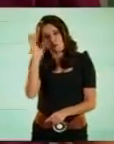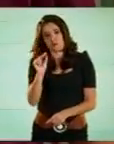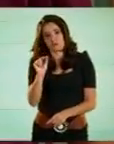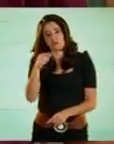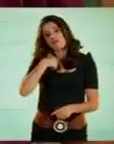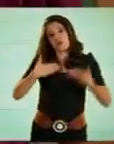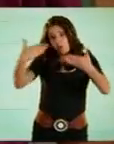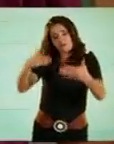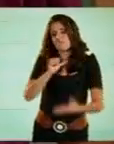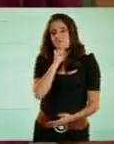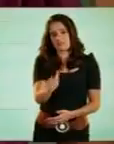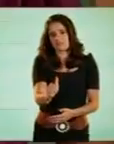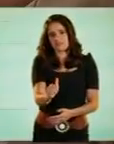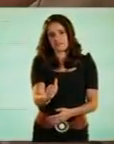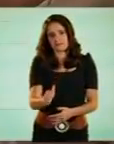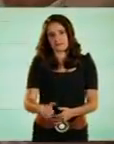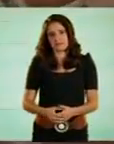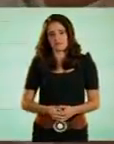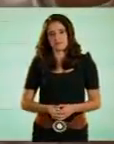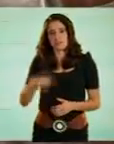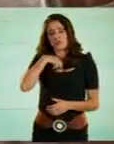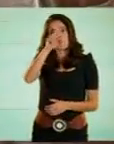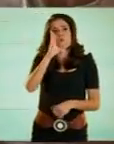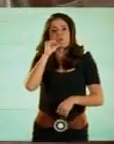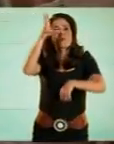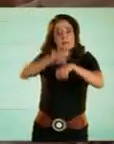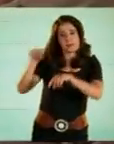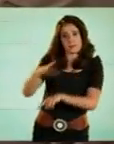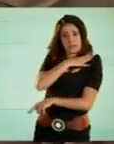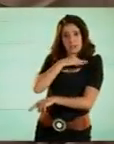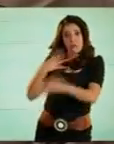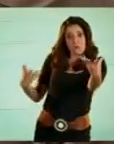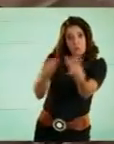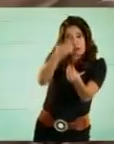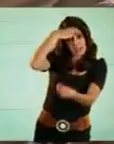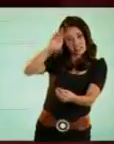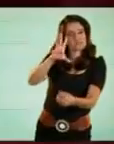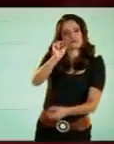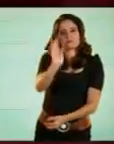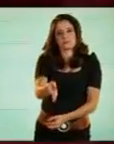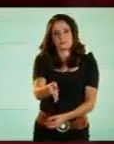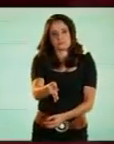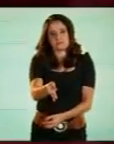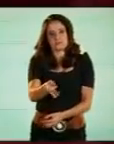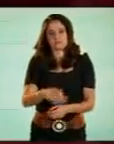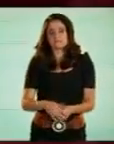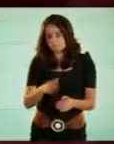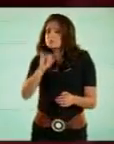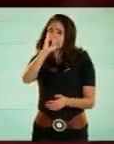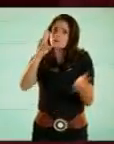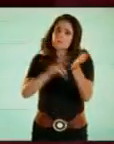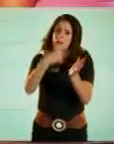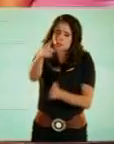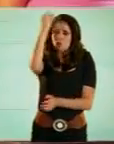y sigo sin confiar en usted. No puedo permitir que mi hijo hable con extraños. Es muy válido su